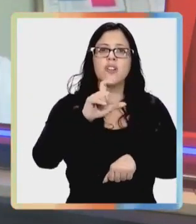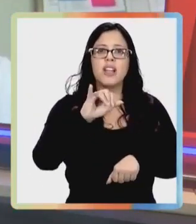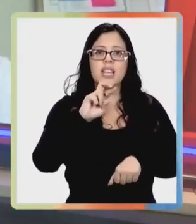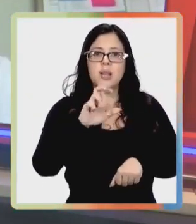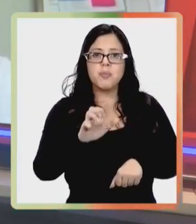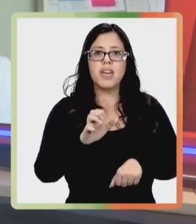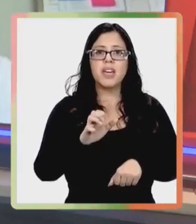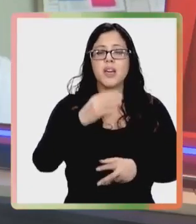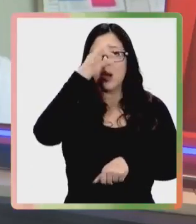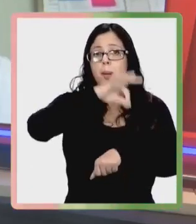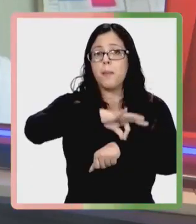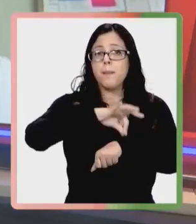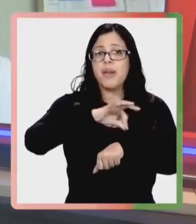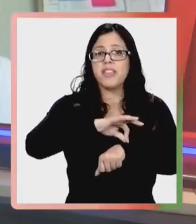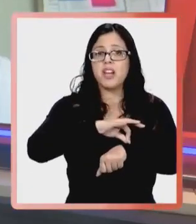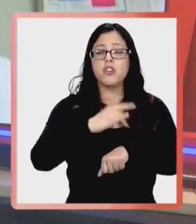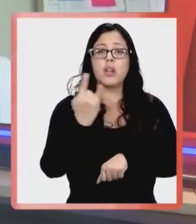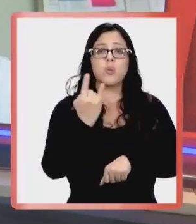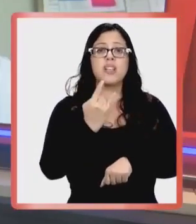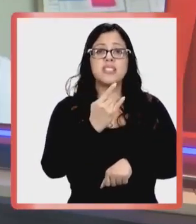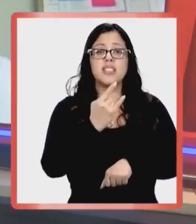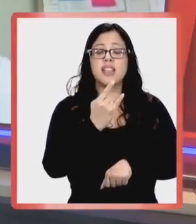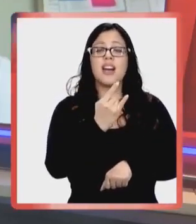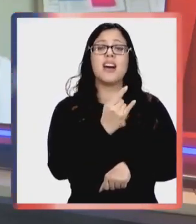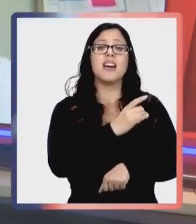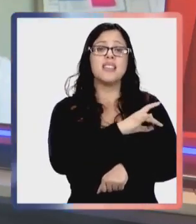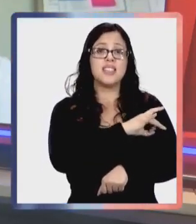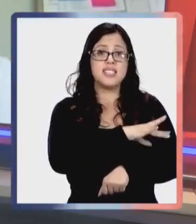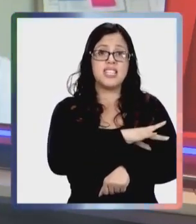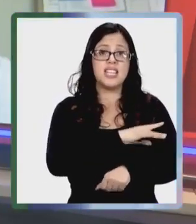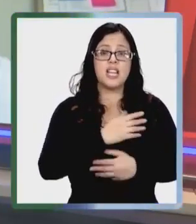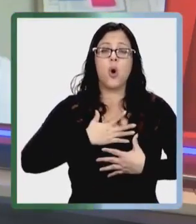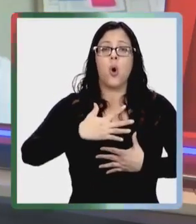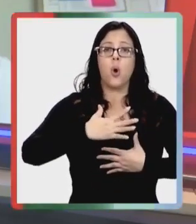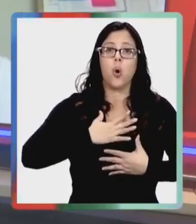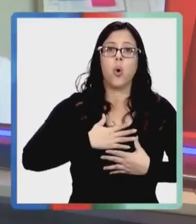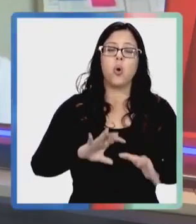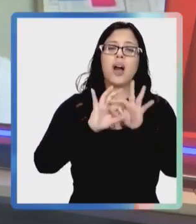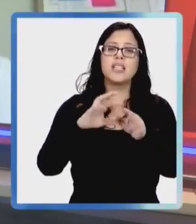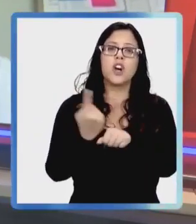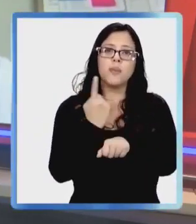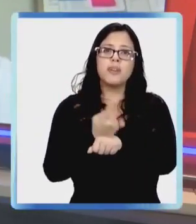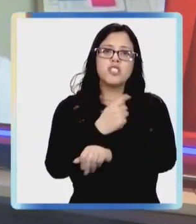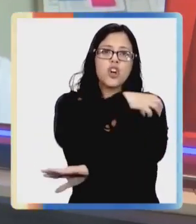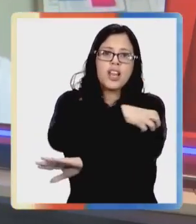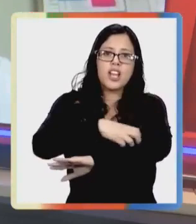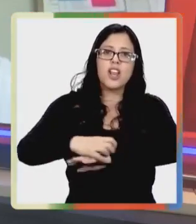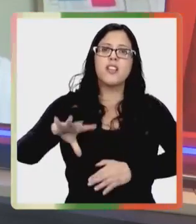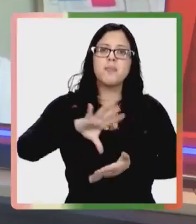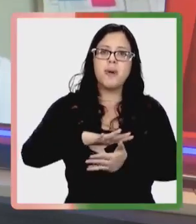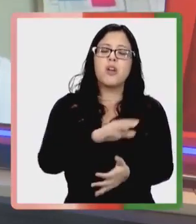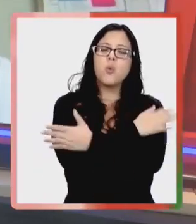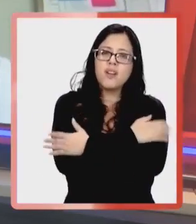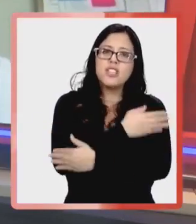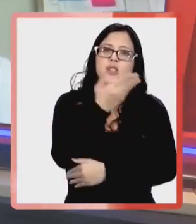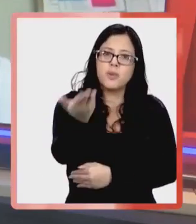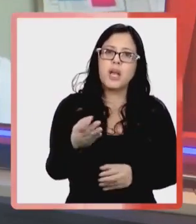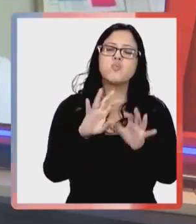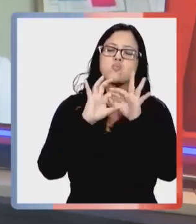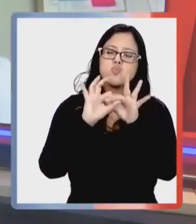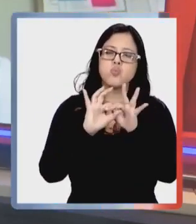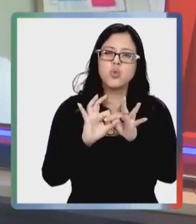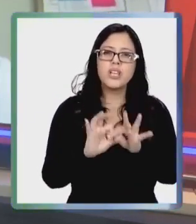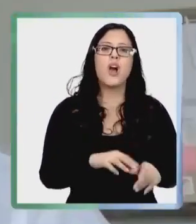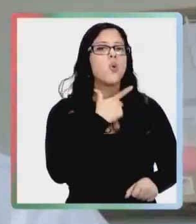Rivera, broncopulmonar del Hospital Clínico de la Universidad de Chile, le agradezco muchísimo la conversación de hoy con las regiones de nuestro país. Un abrazo muy grande para usted.